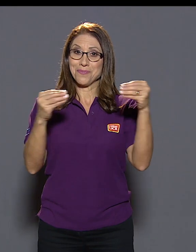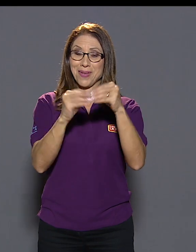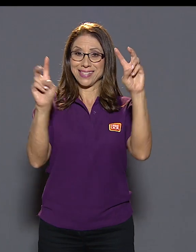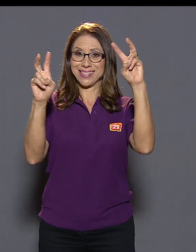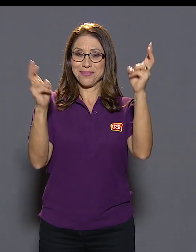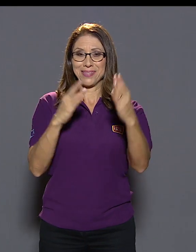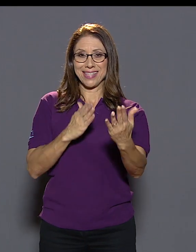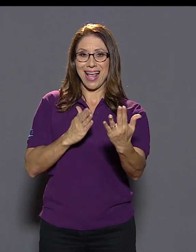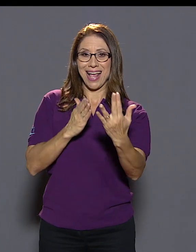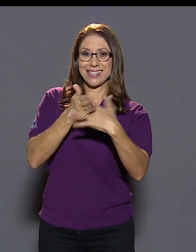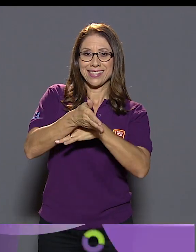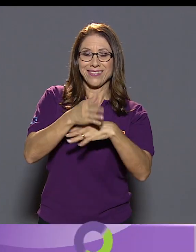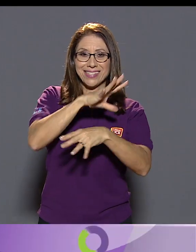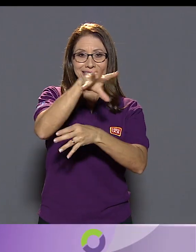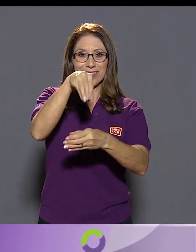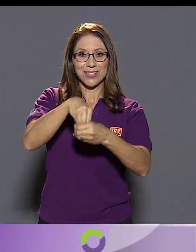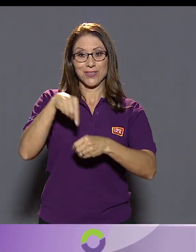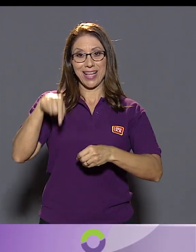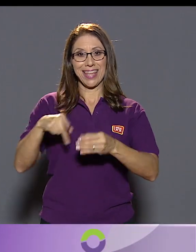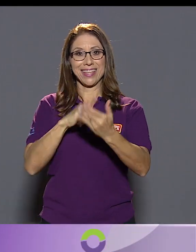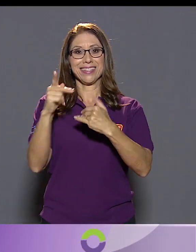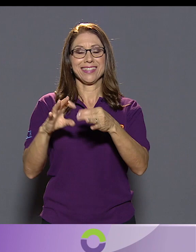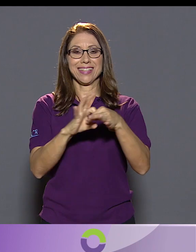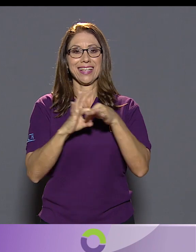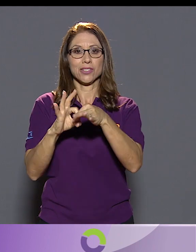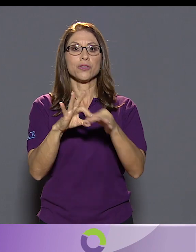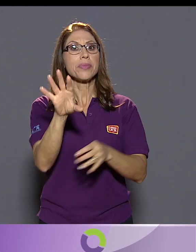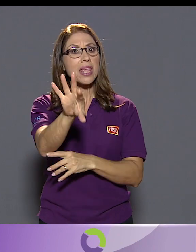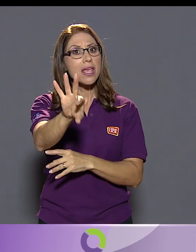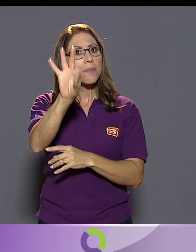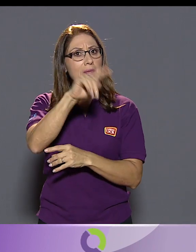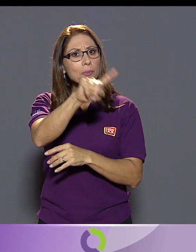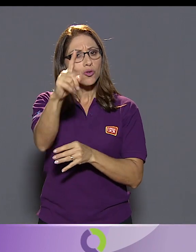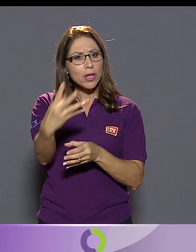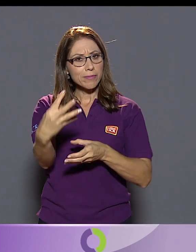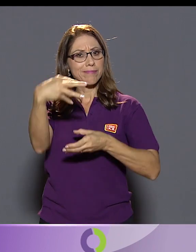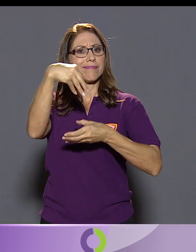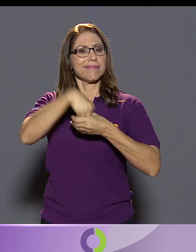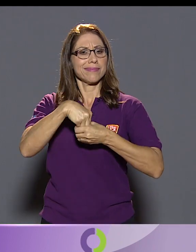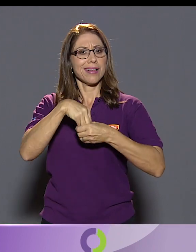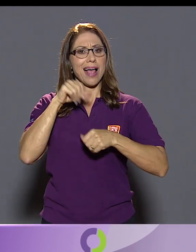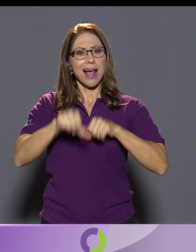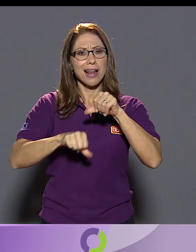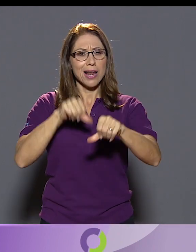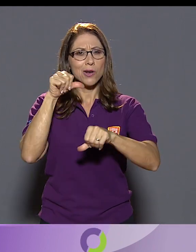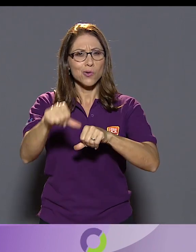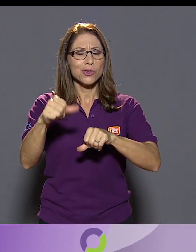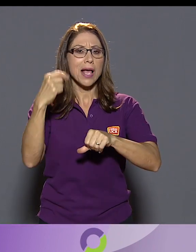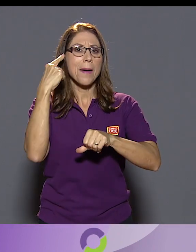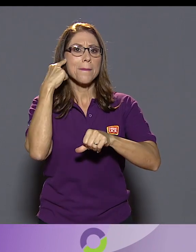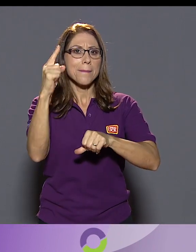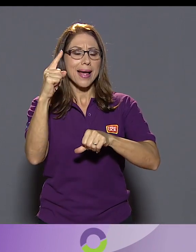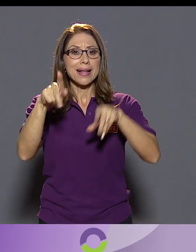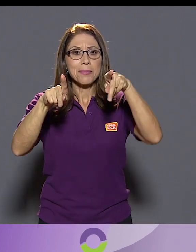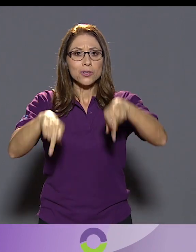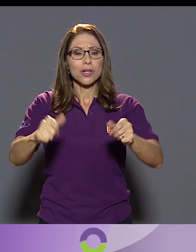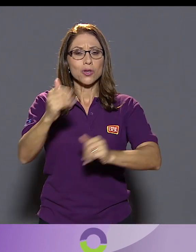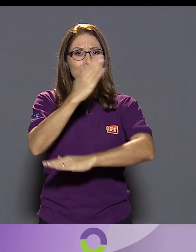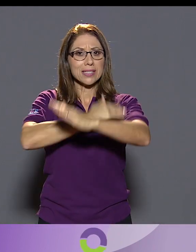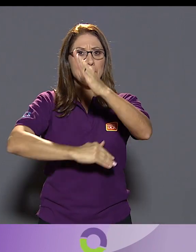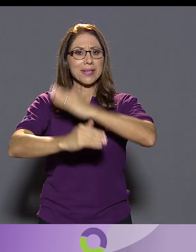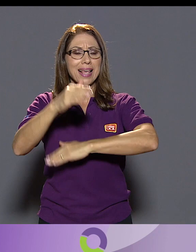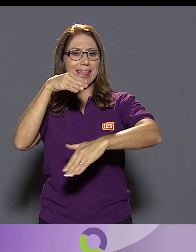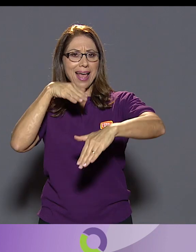Tenemos más contenidos accesibles e inclusivos aquí en Nexos. Le invitamos a unirse a la lucha por el acceso de los derechos